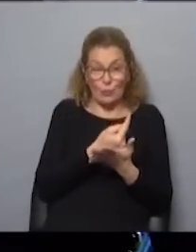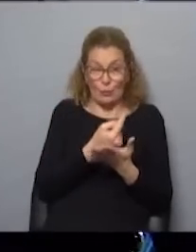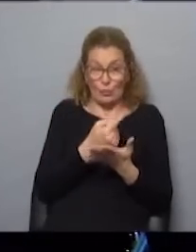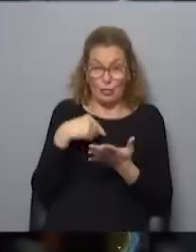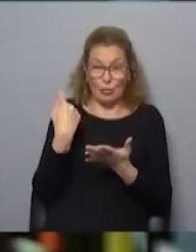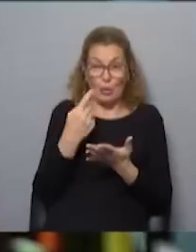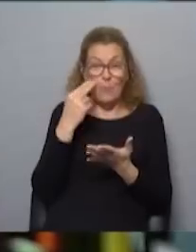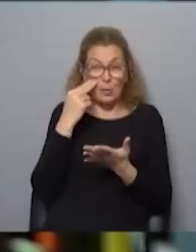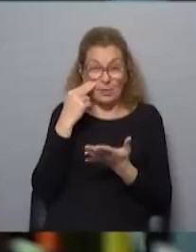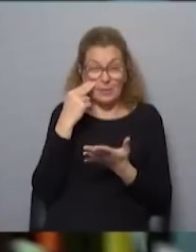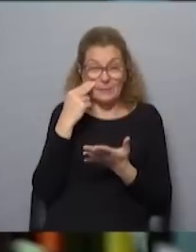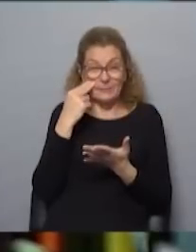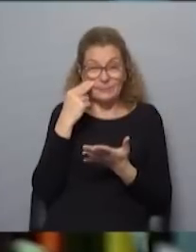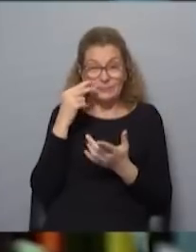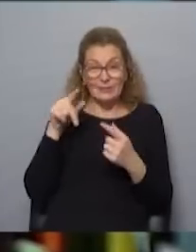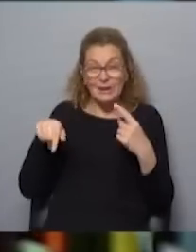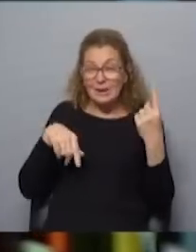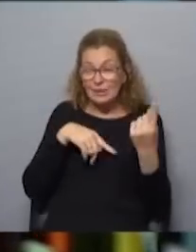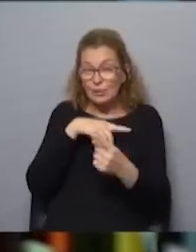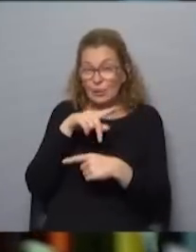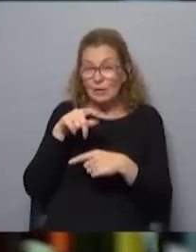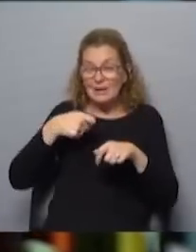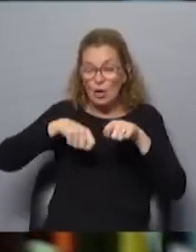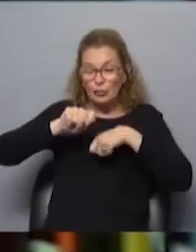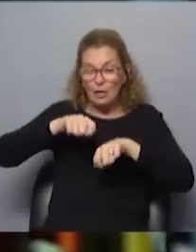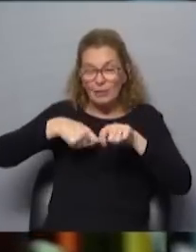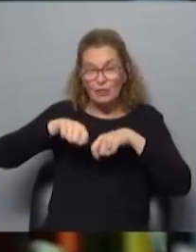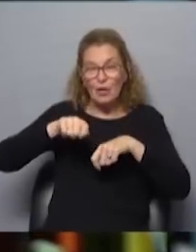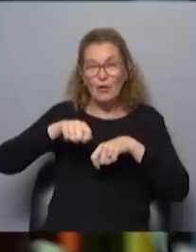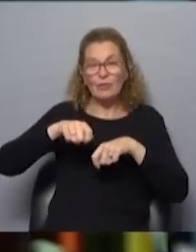en este rejuego de negociaciones